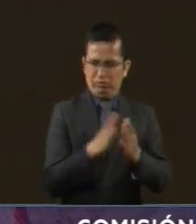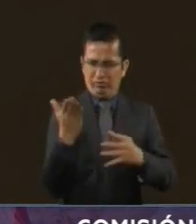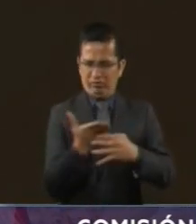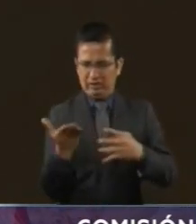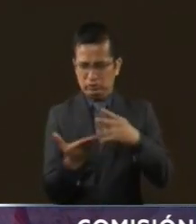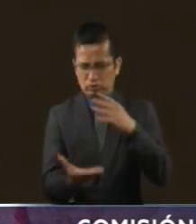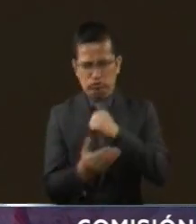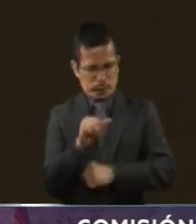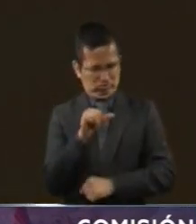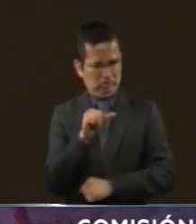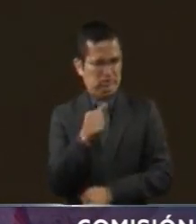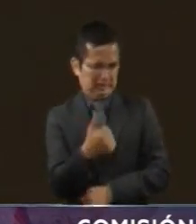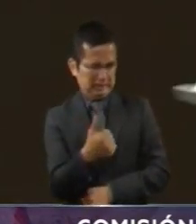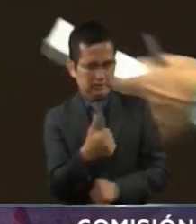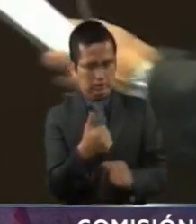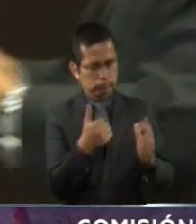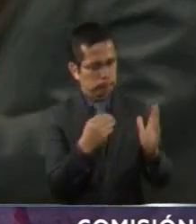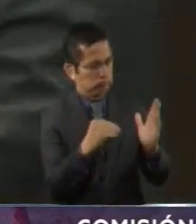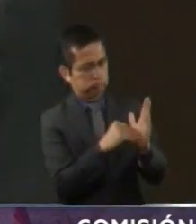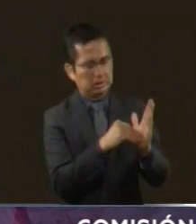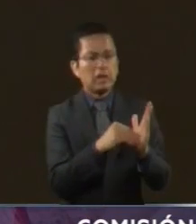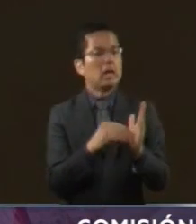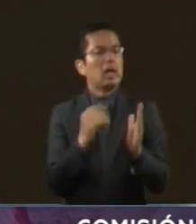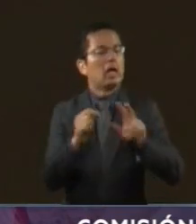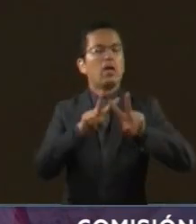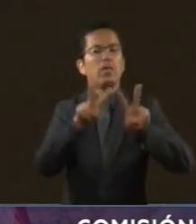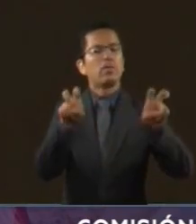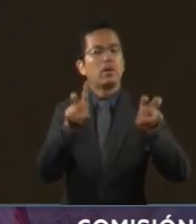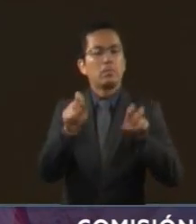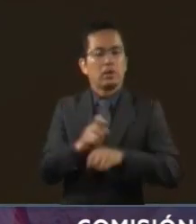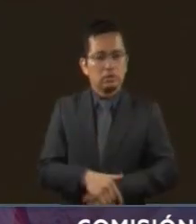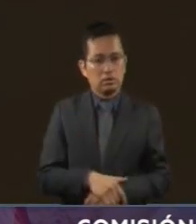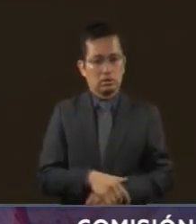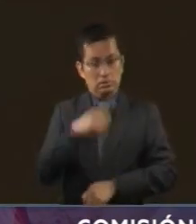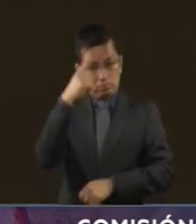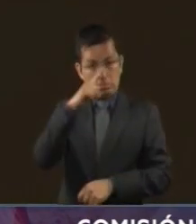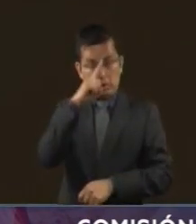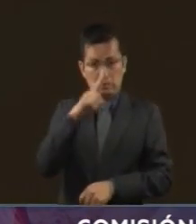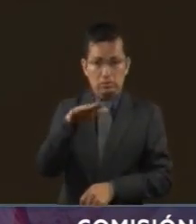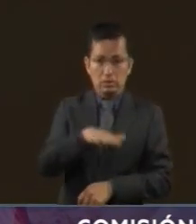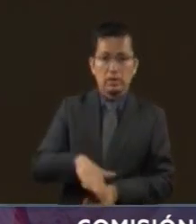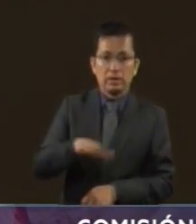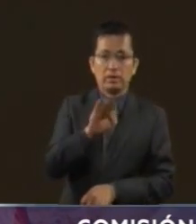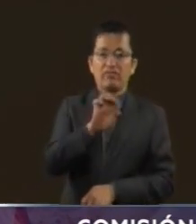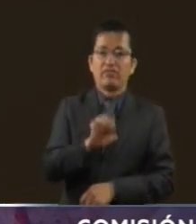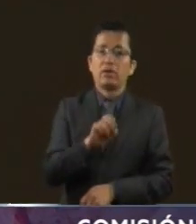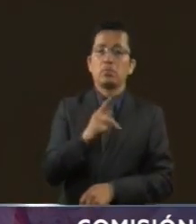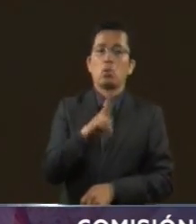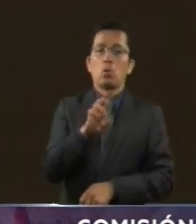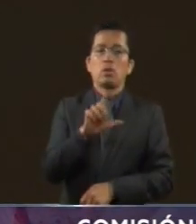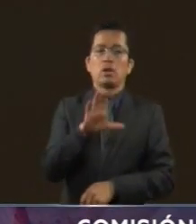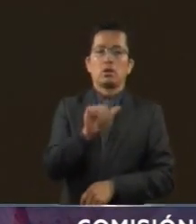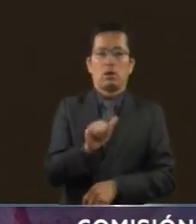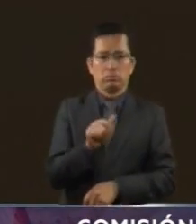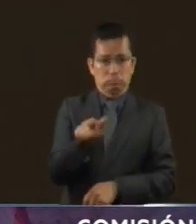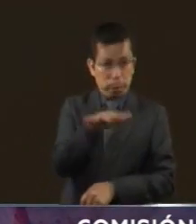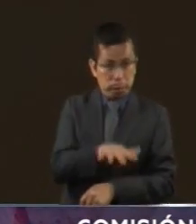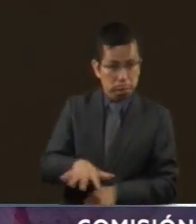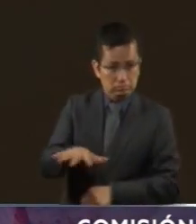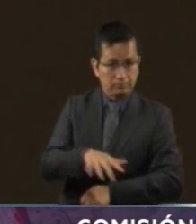Estados Unidos Mexicanos en materia de fe pública. Recordemos que este